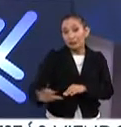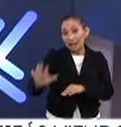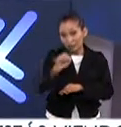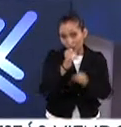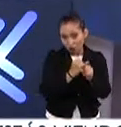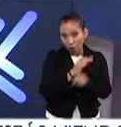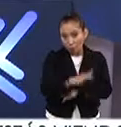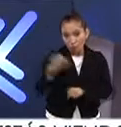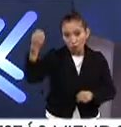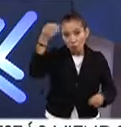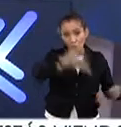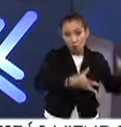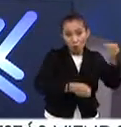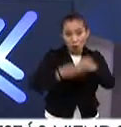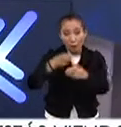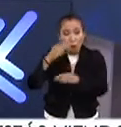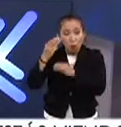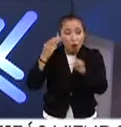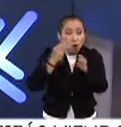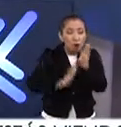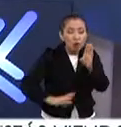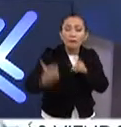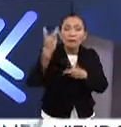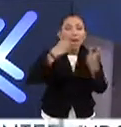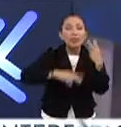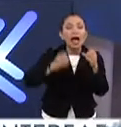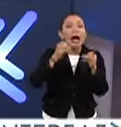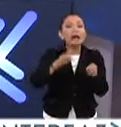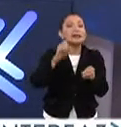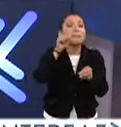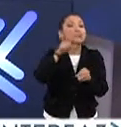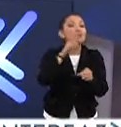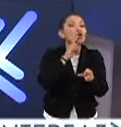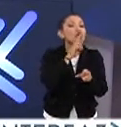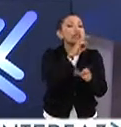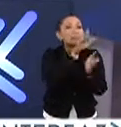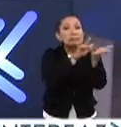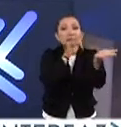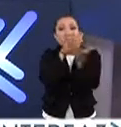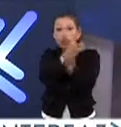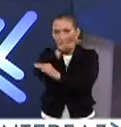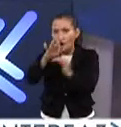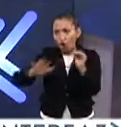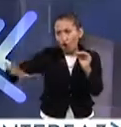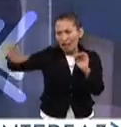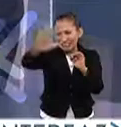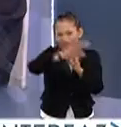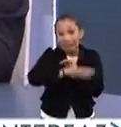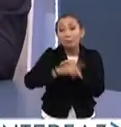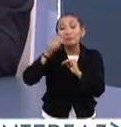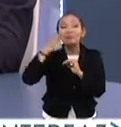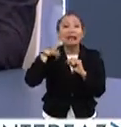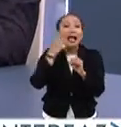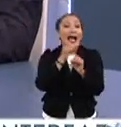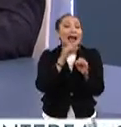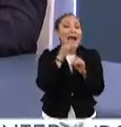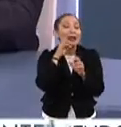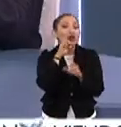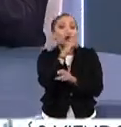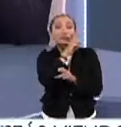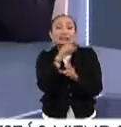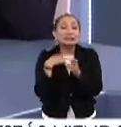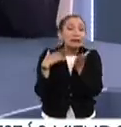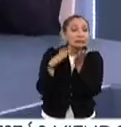de la información que se difunde en el mundo proviene de las agencias de noticias, de todas. Entonces, bueno, las agencias de noticias,